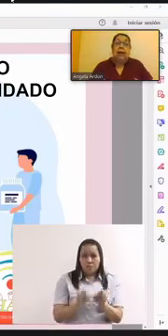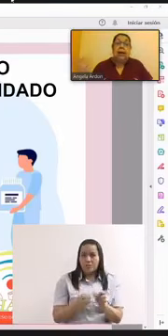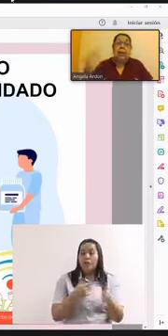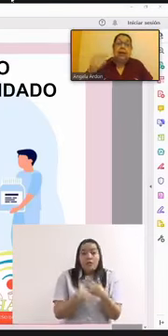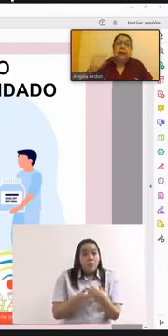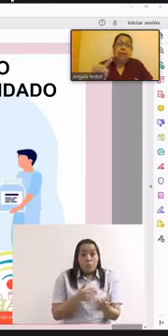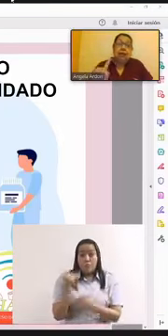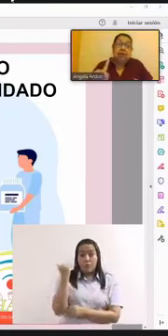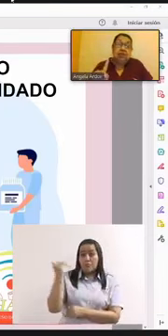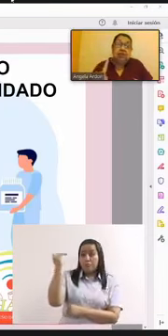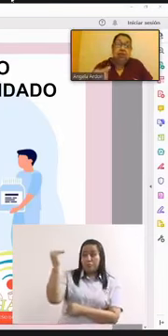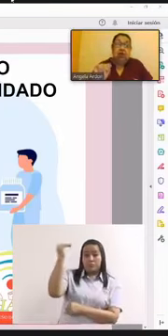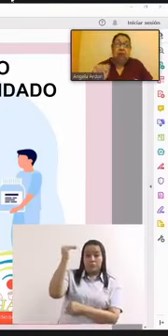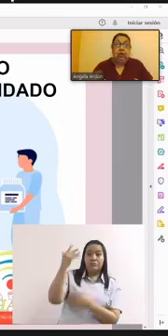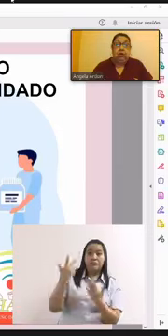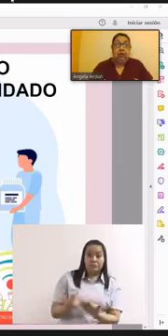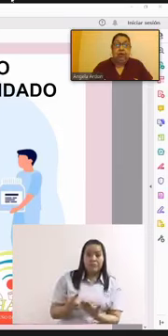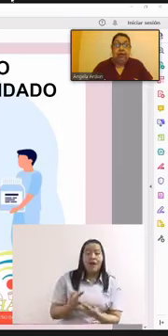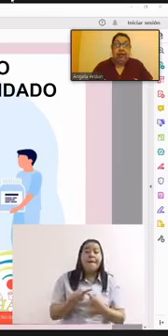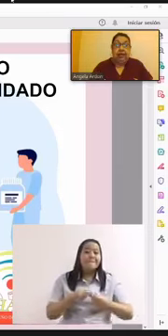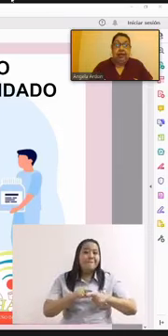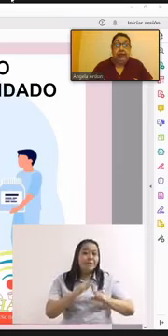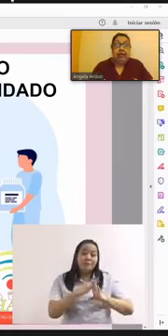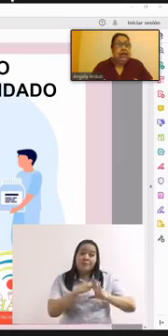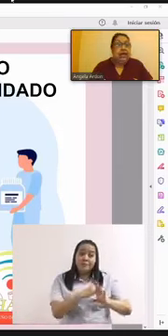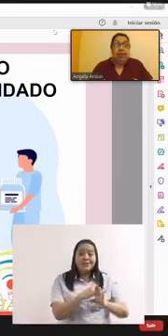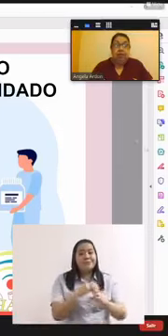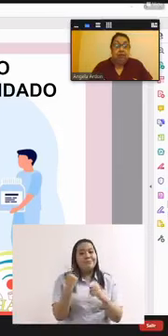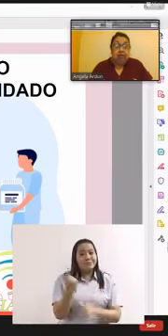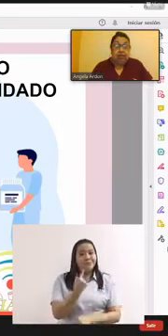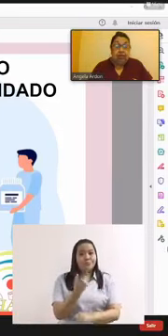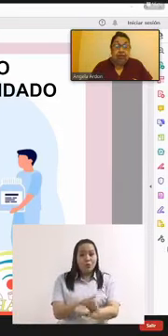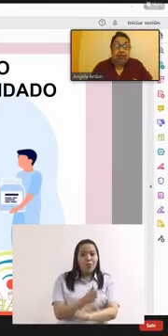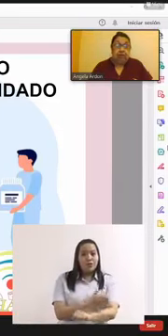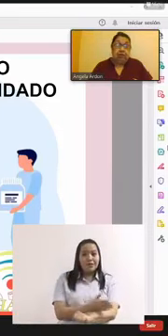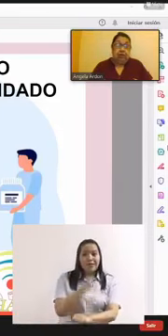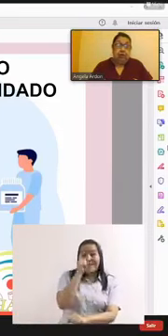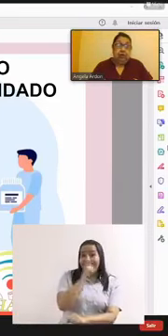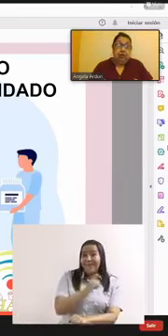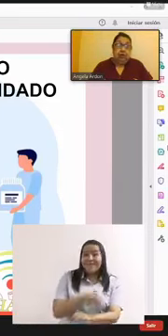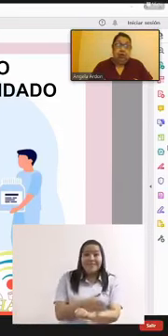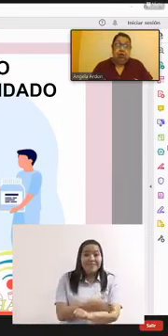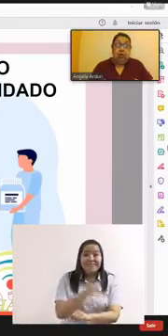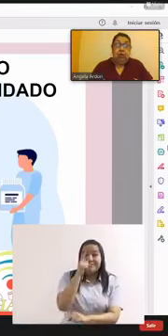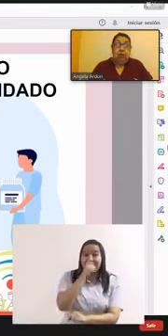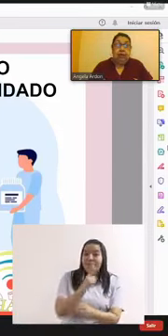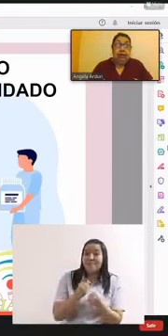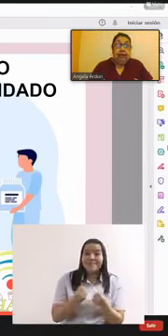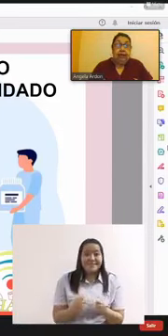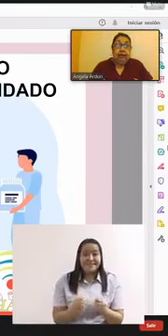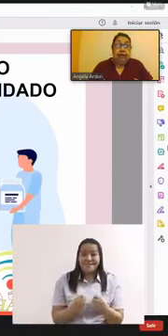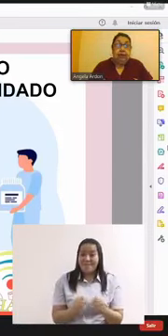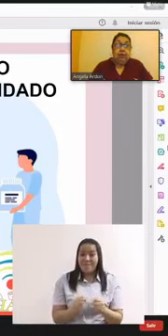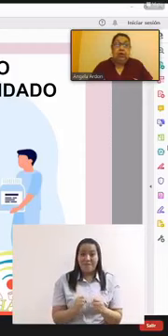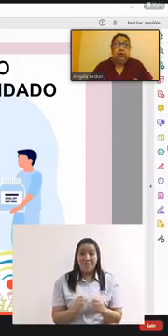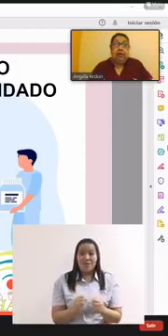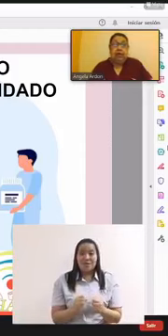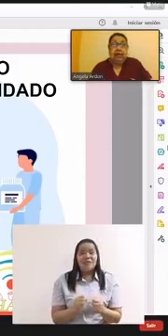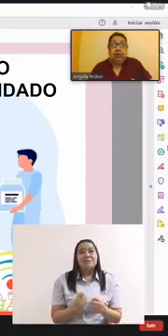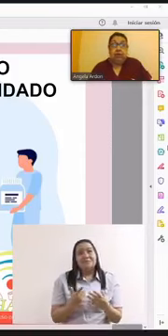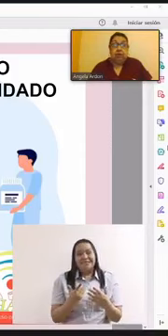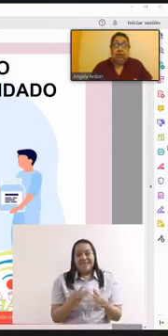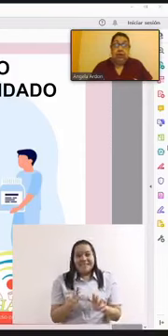importa. Pero la prevención es muy importante y la prevención no la hacemos. Todos vamos directamente a cuando